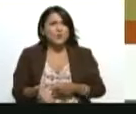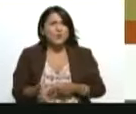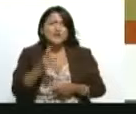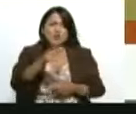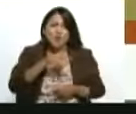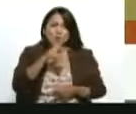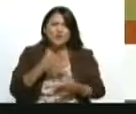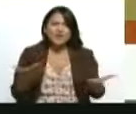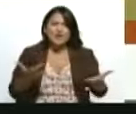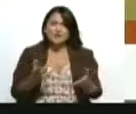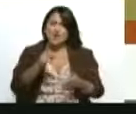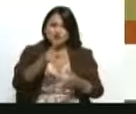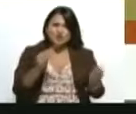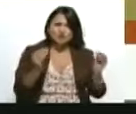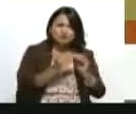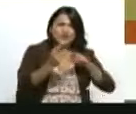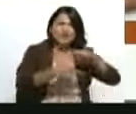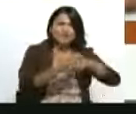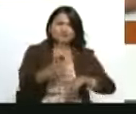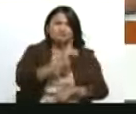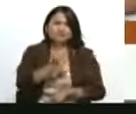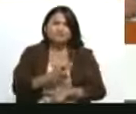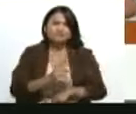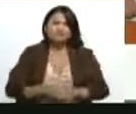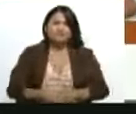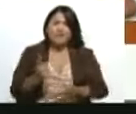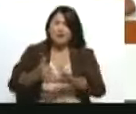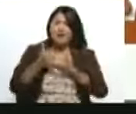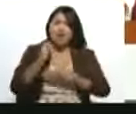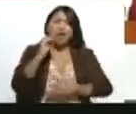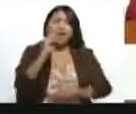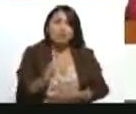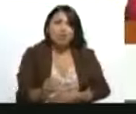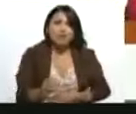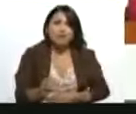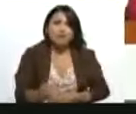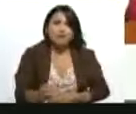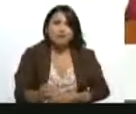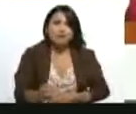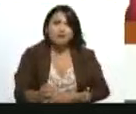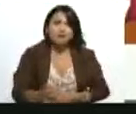Es contrarrevolucionario. Y no nos ayuda en esta batalla.